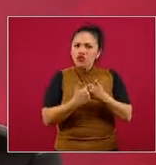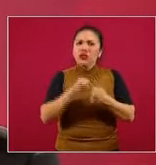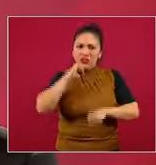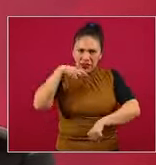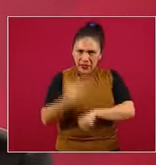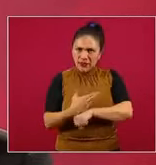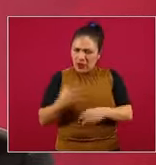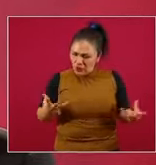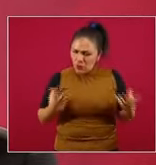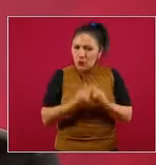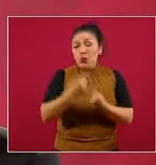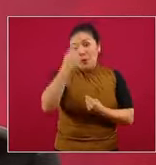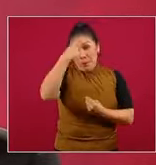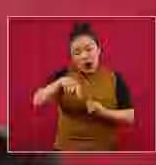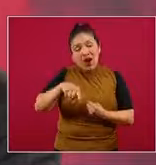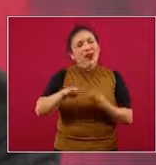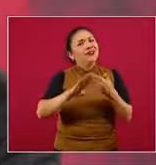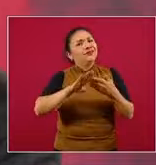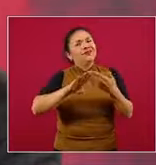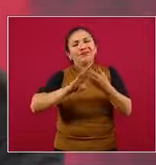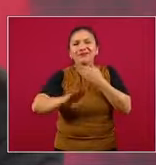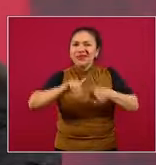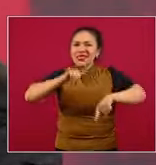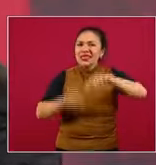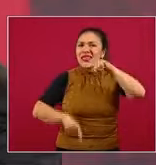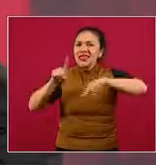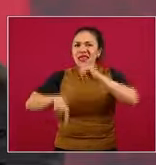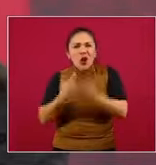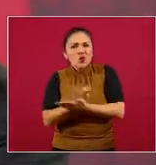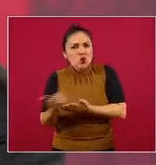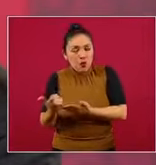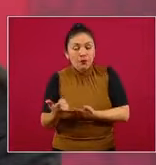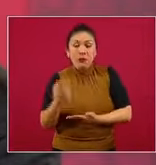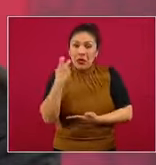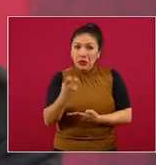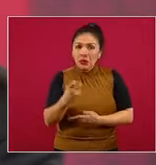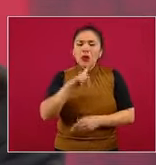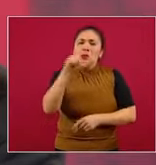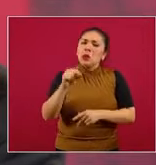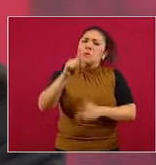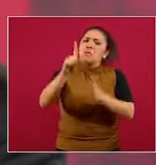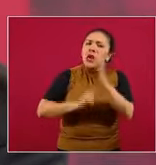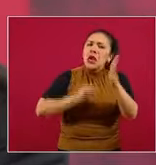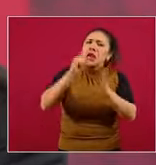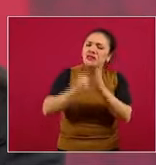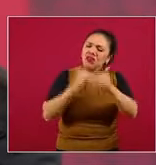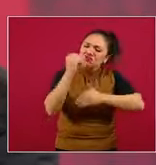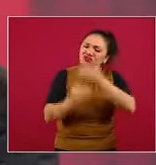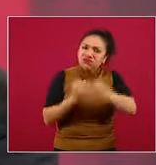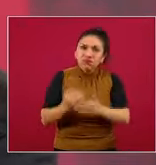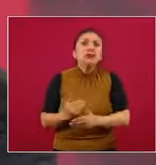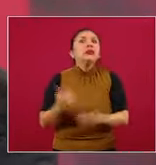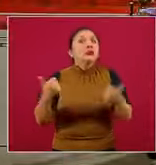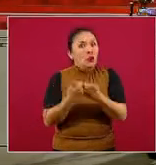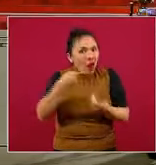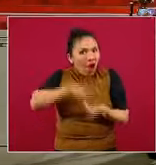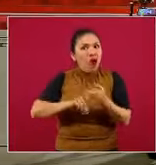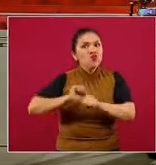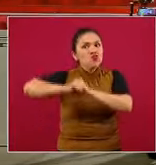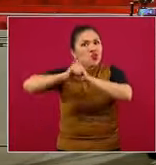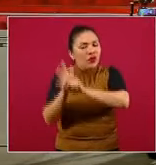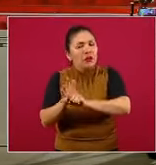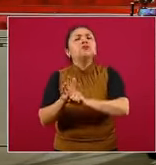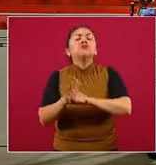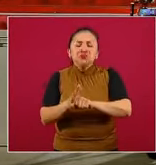Salud en concreto, para eliminar estas cuotas. A lo largo de los meses y a pesar del COVID, se siguieron